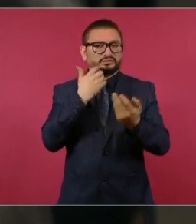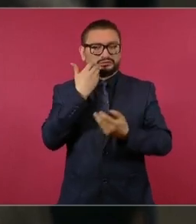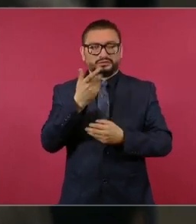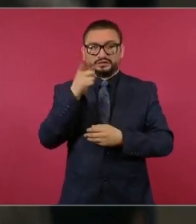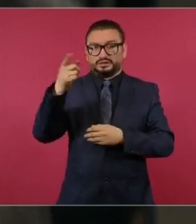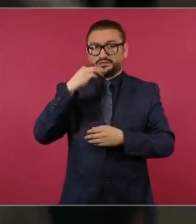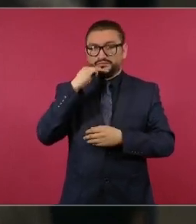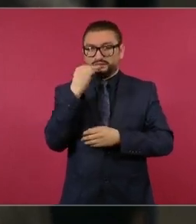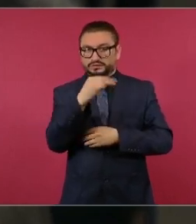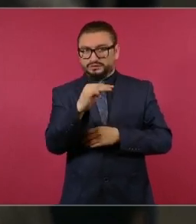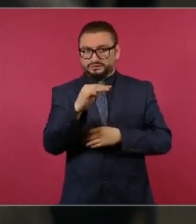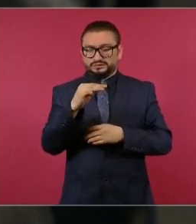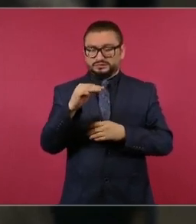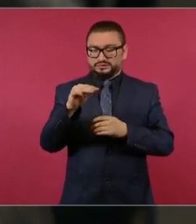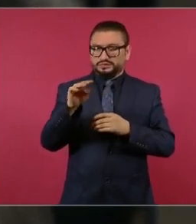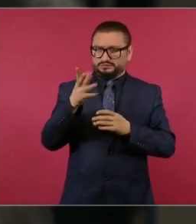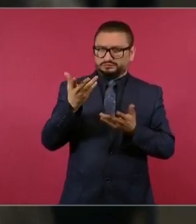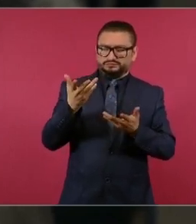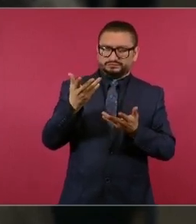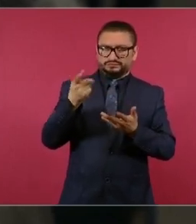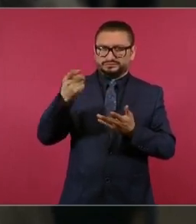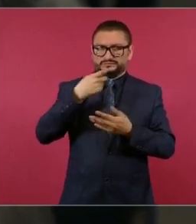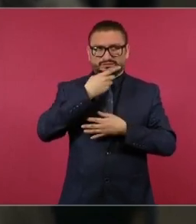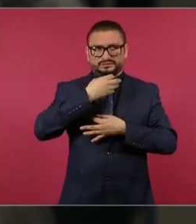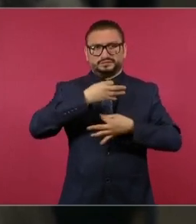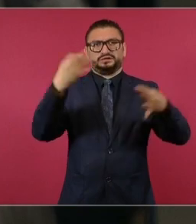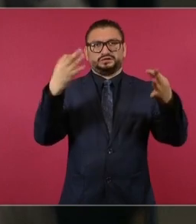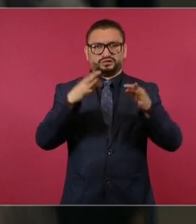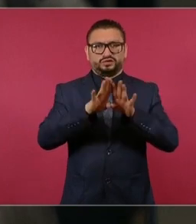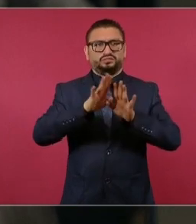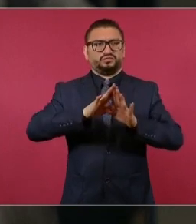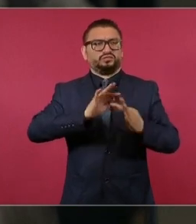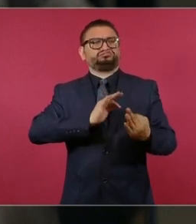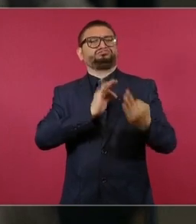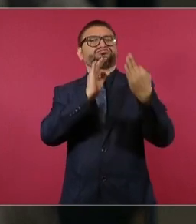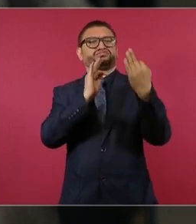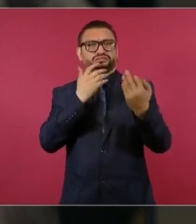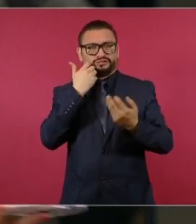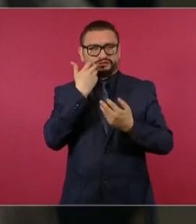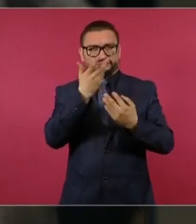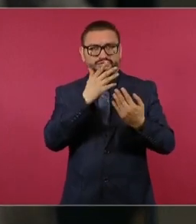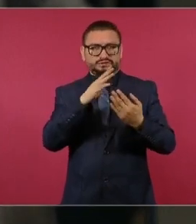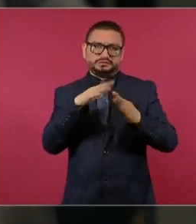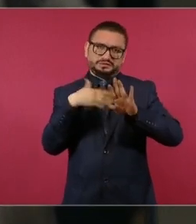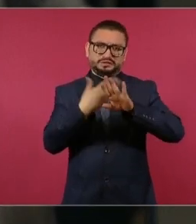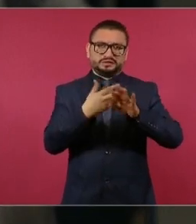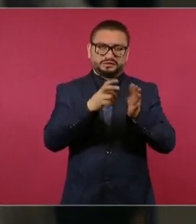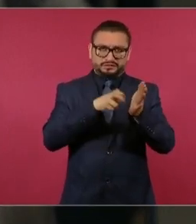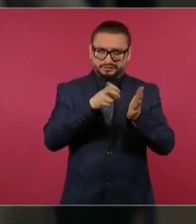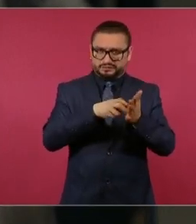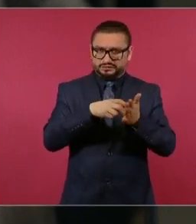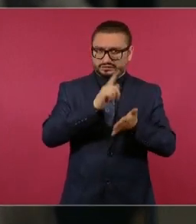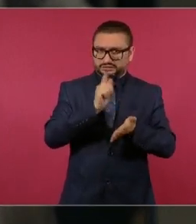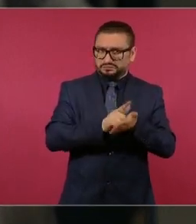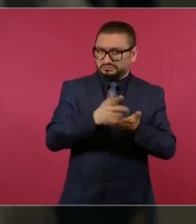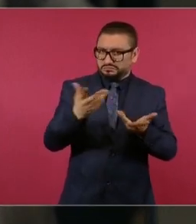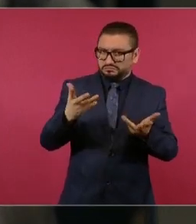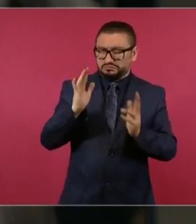que fue tomado como a rebelarse, ¿no? Un llamado a rebelarse contra esta reforma